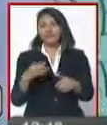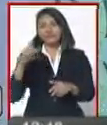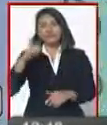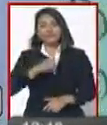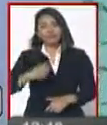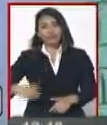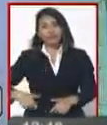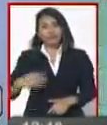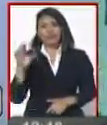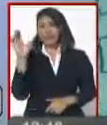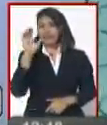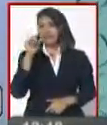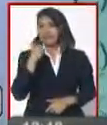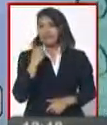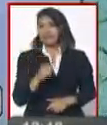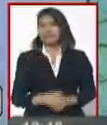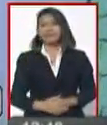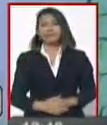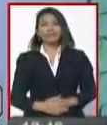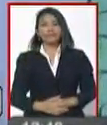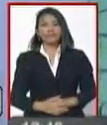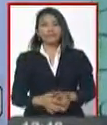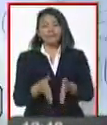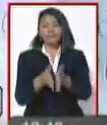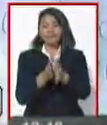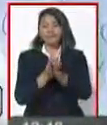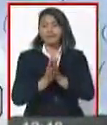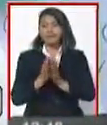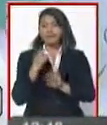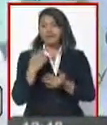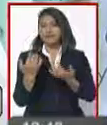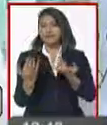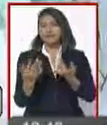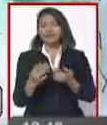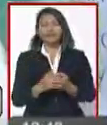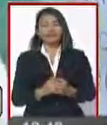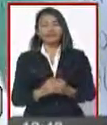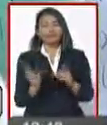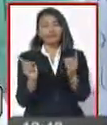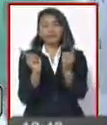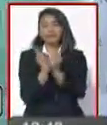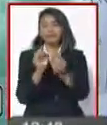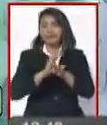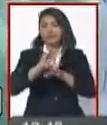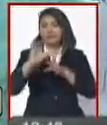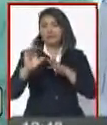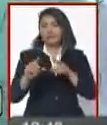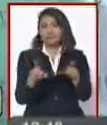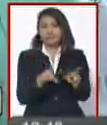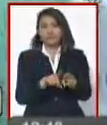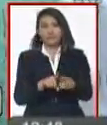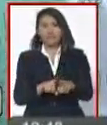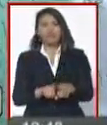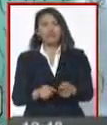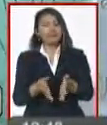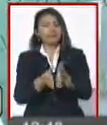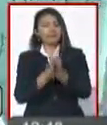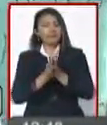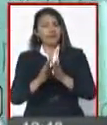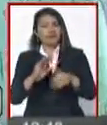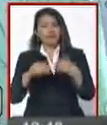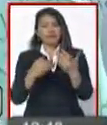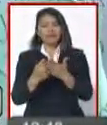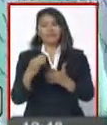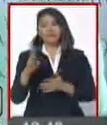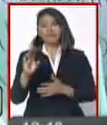de la gobernación en busca de una solución a su demanda. Pero estamos esperando que nos reciban para dar cumplimiento, pues, a una exigencia que